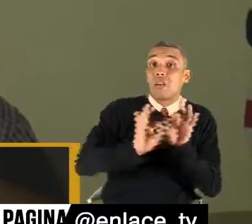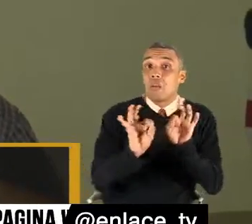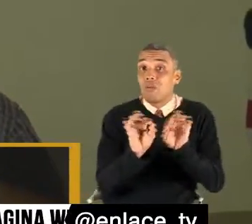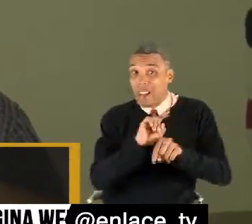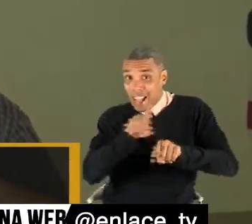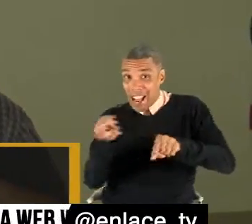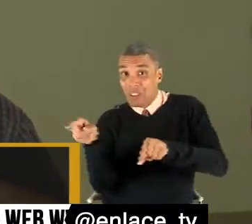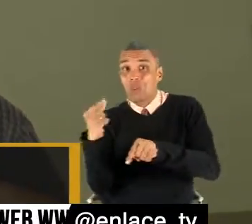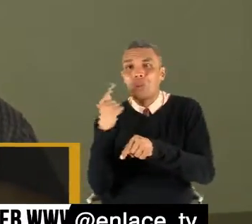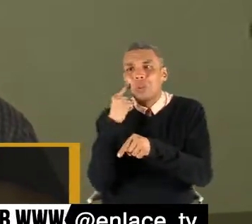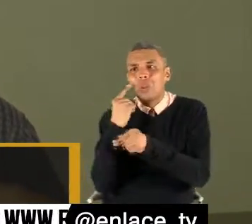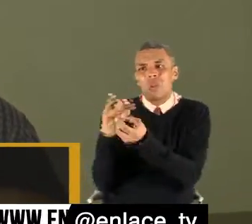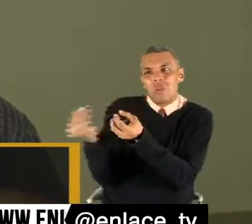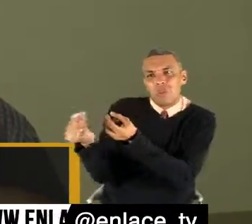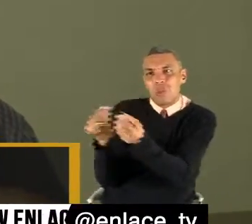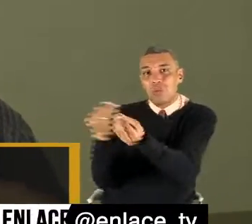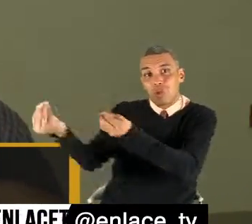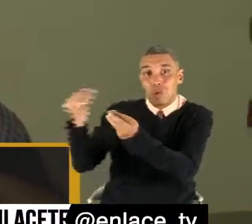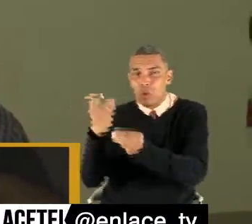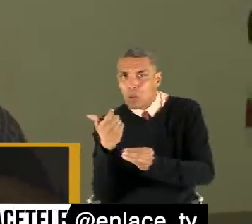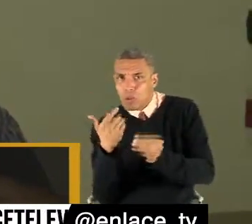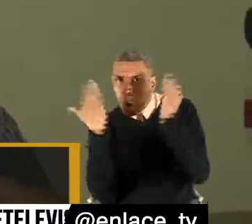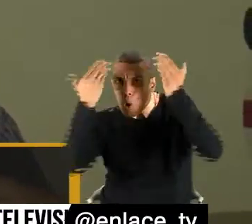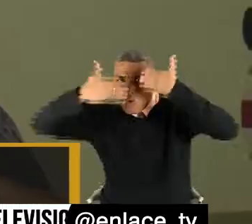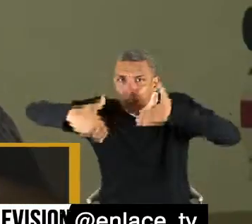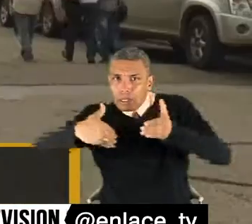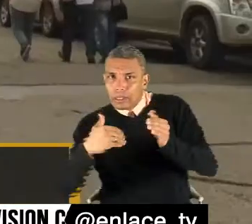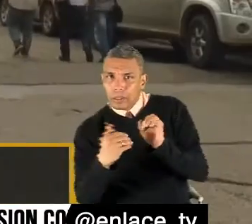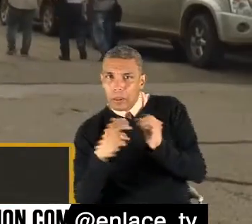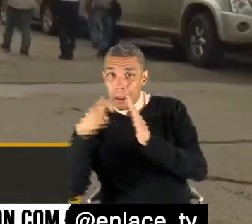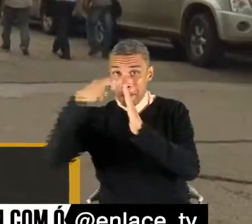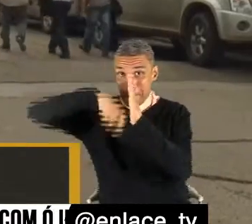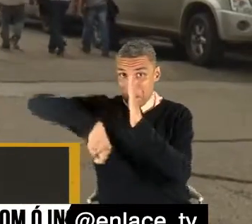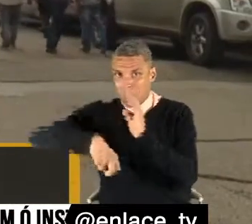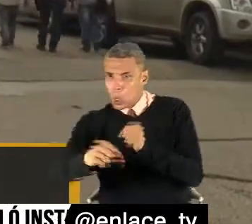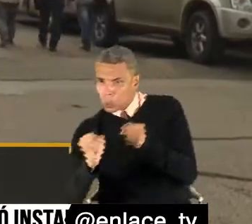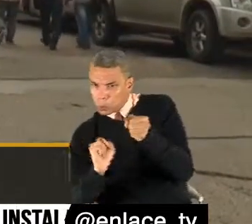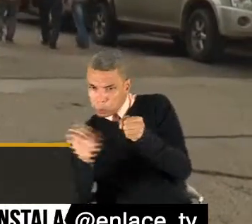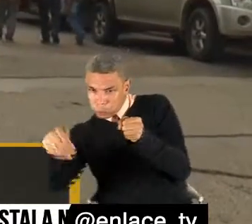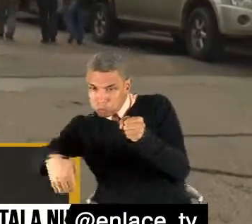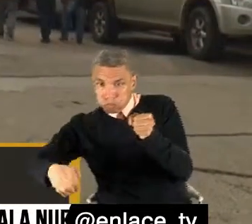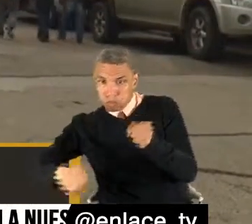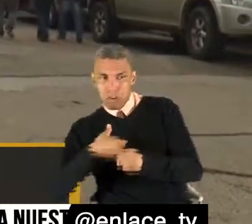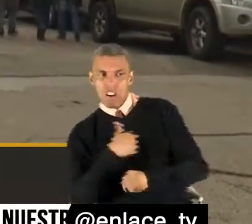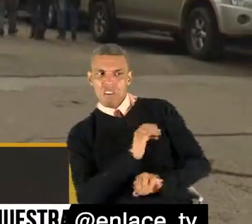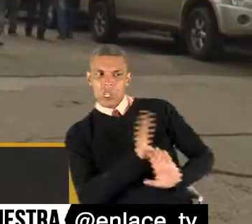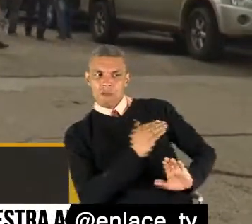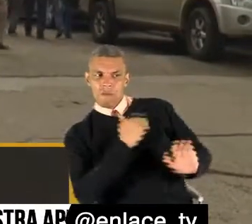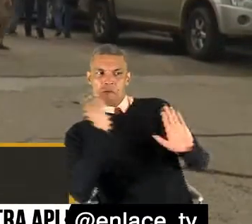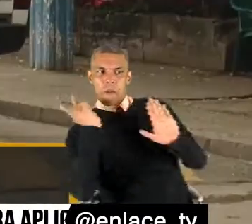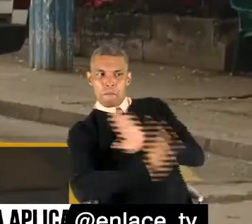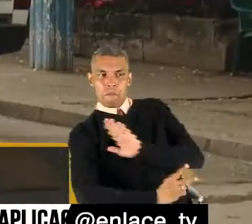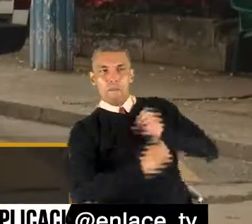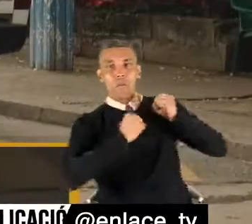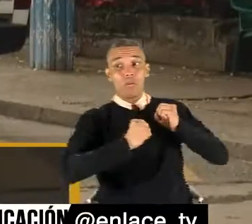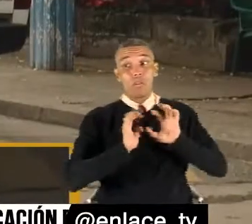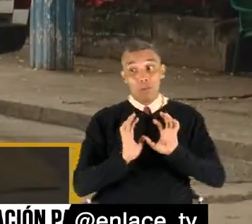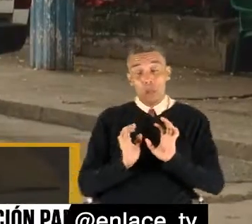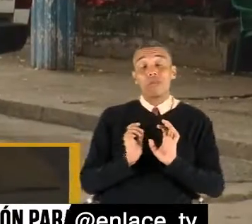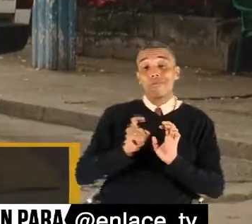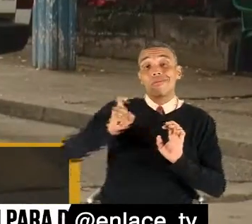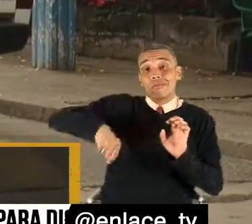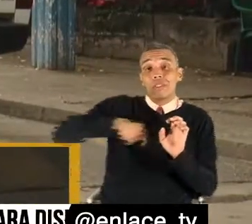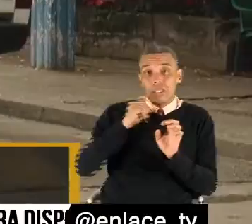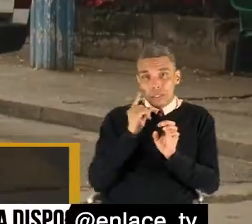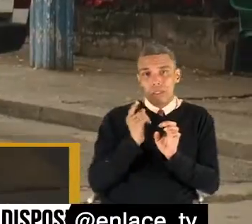que blindar y proteger frente a este tema tan delicado en nuestra región. El alcalde aprovechó para referirse al sonado caso en el que un agente de policía resultó